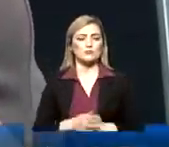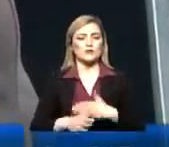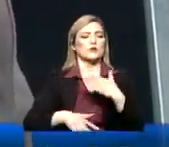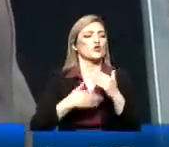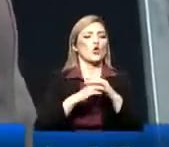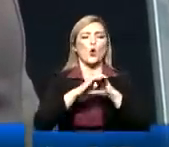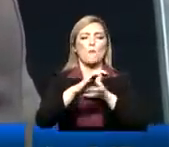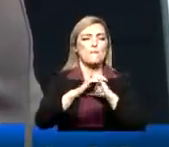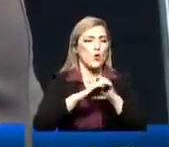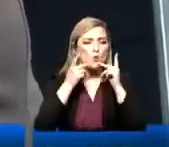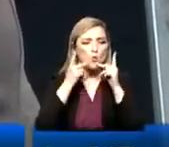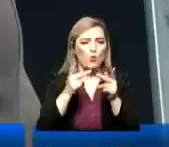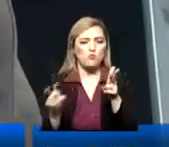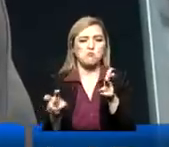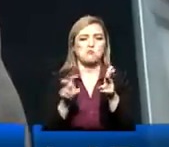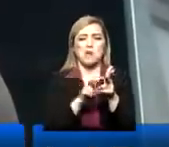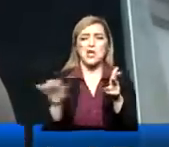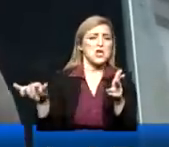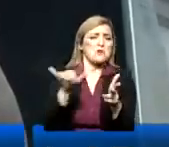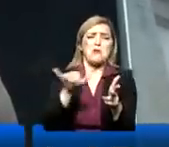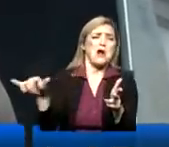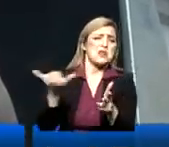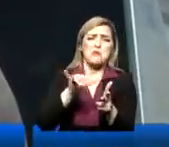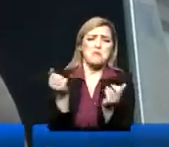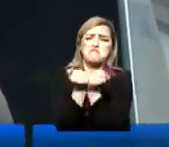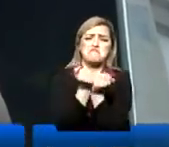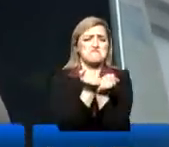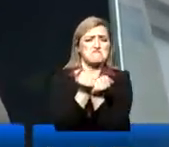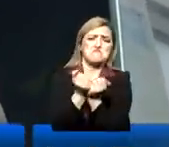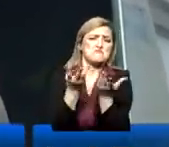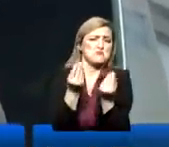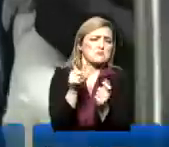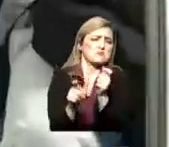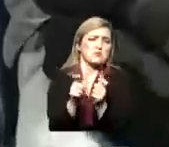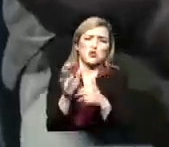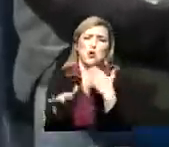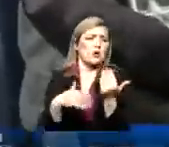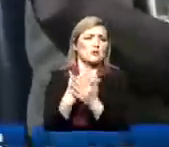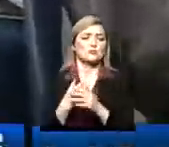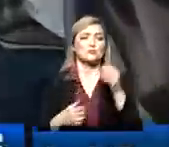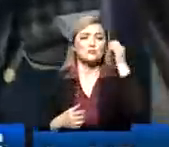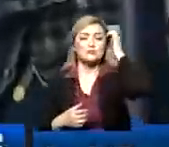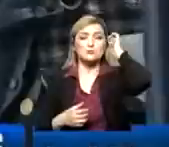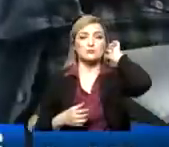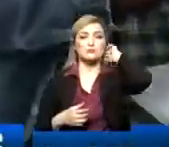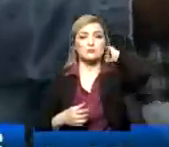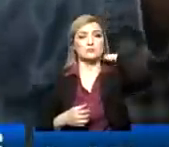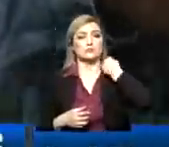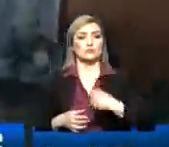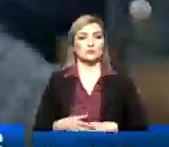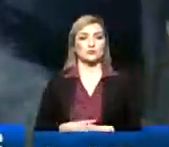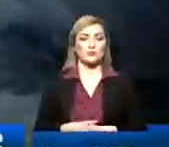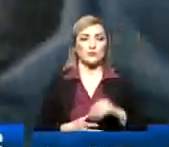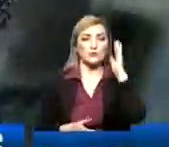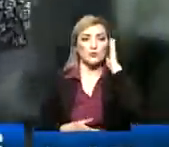están subiendo, como miraron en este momento, con exceso de pasajeros. Miren, la gente no va a